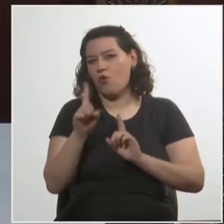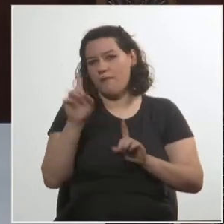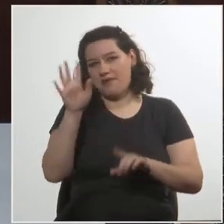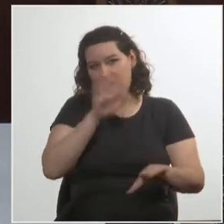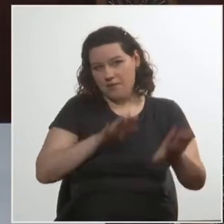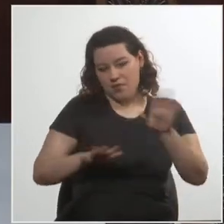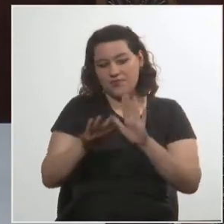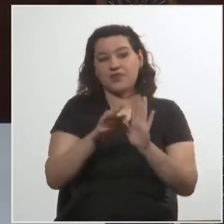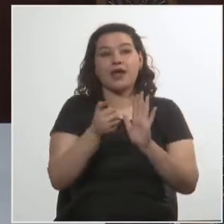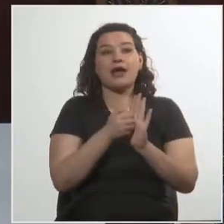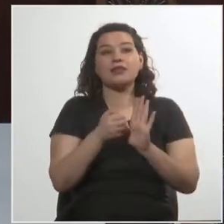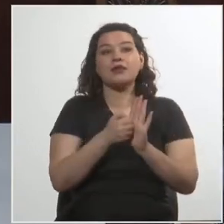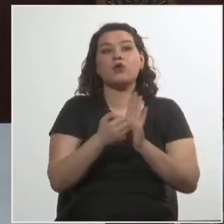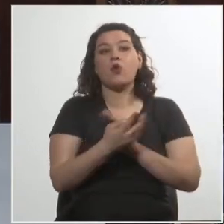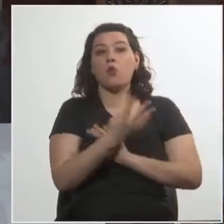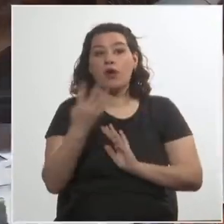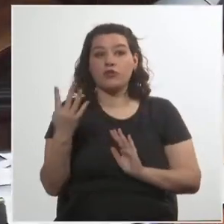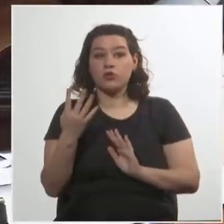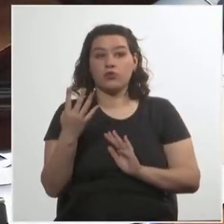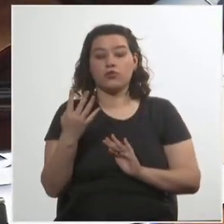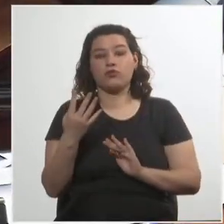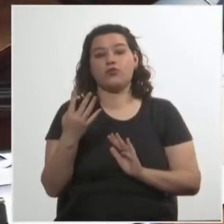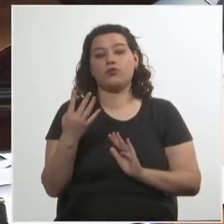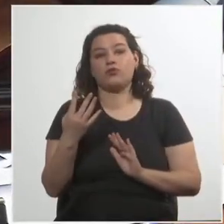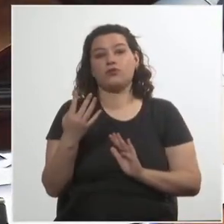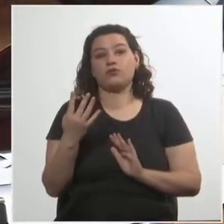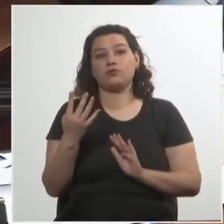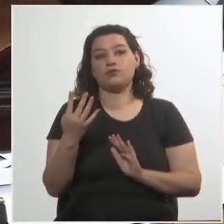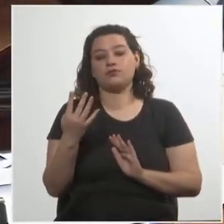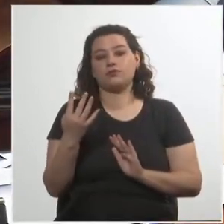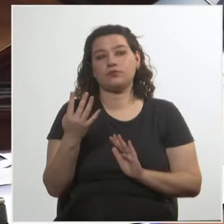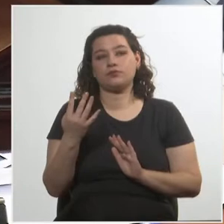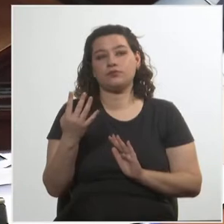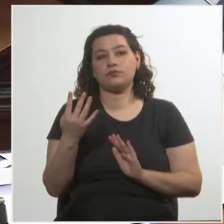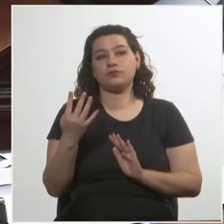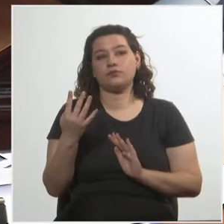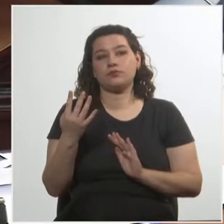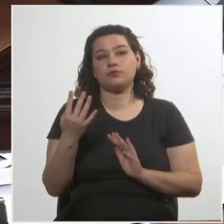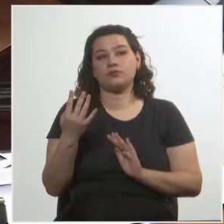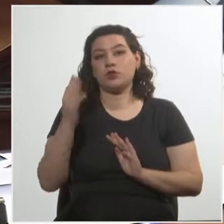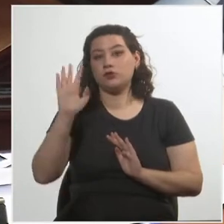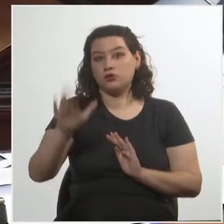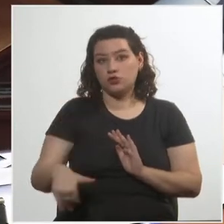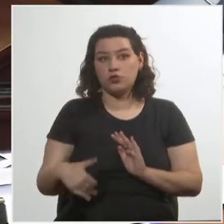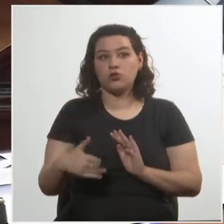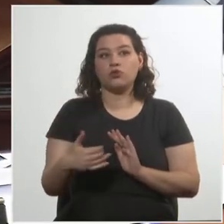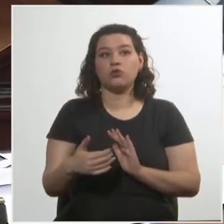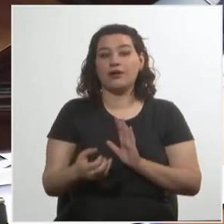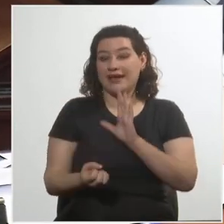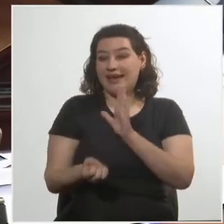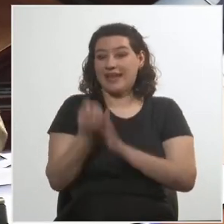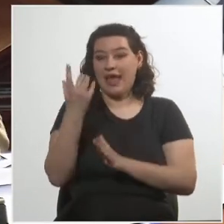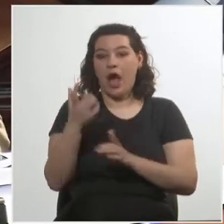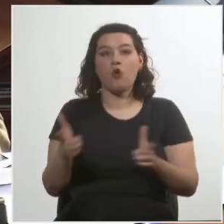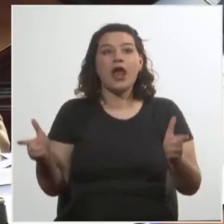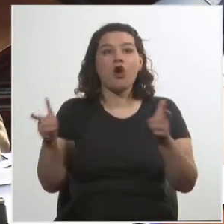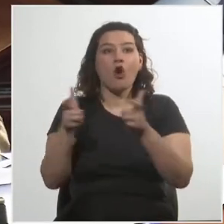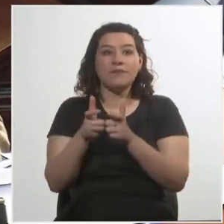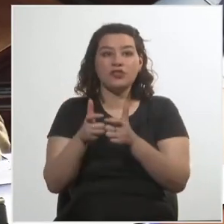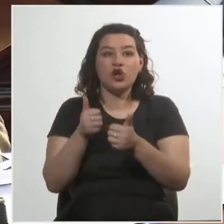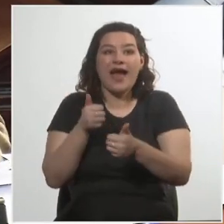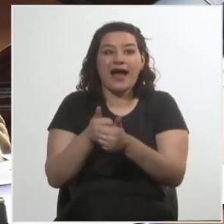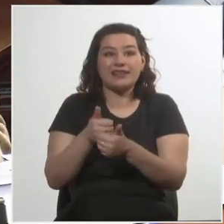mareamos este en el artículo cuarto que es la constitución de la comisión asesora